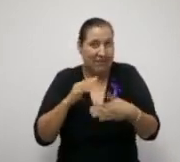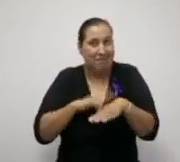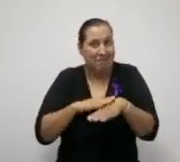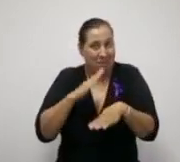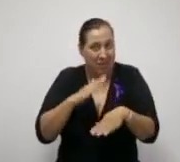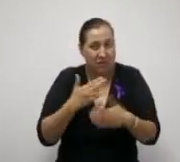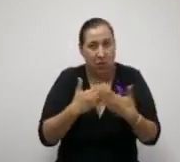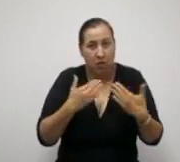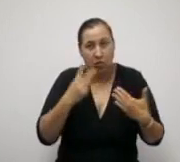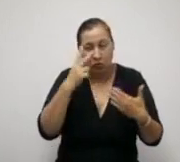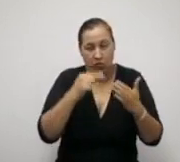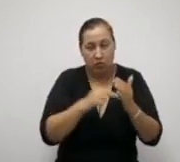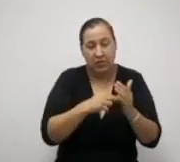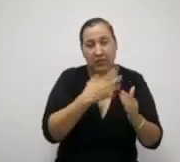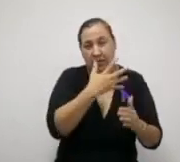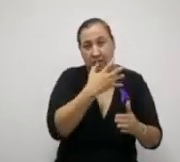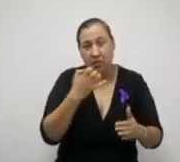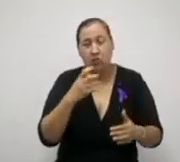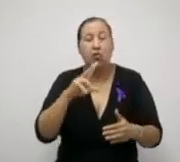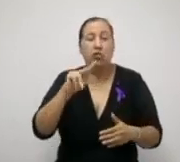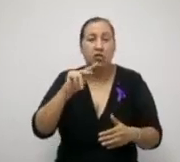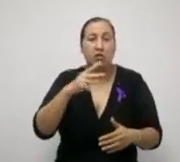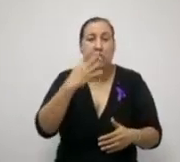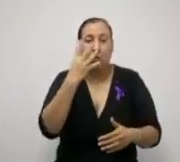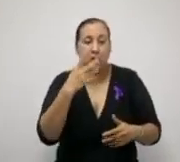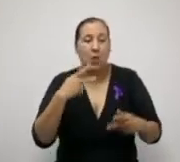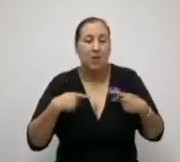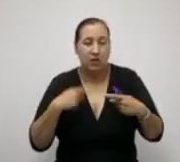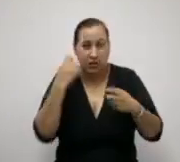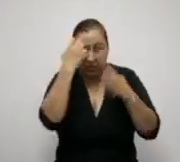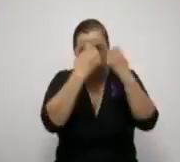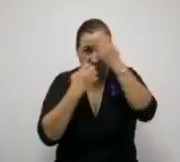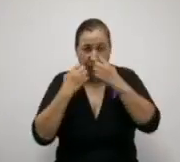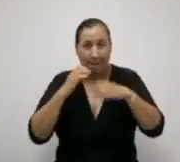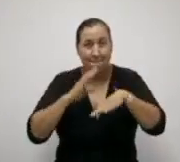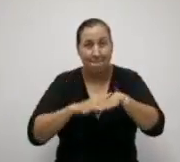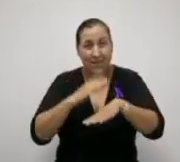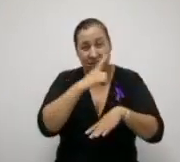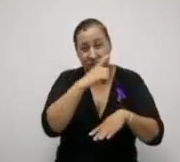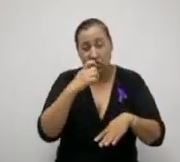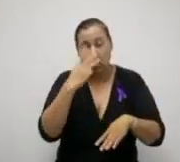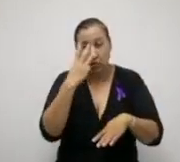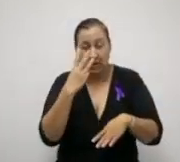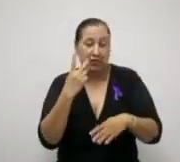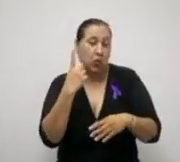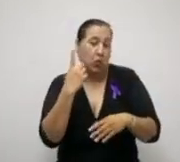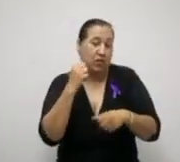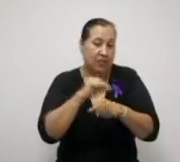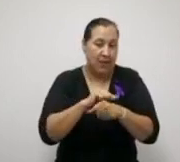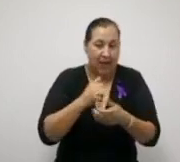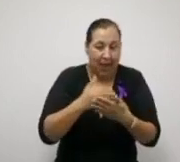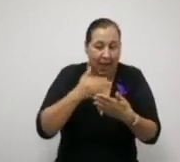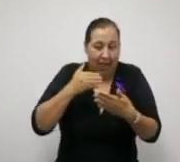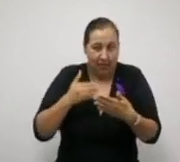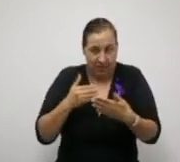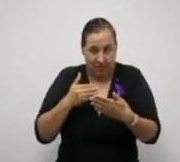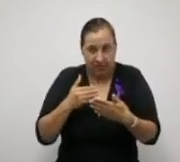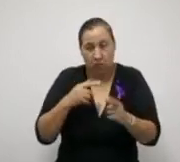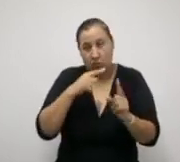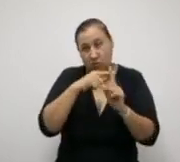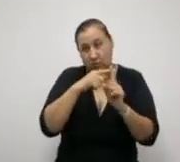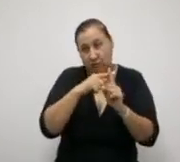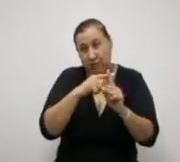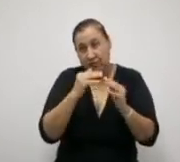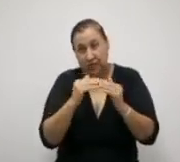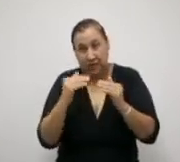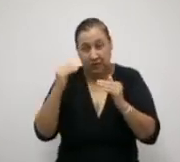muestreado a 2.584 casos, 103 más que la previa. De aquí, los positivos se elevan con